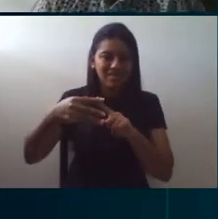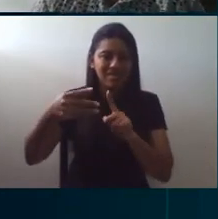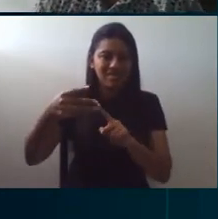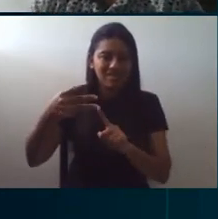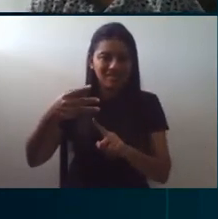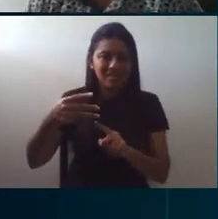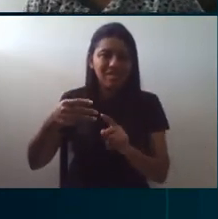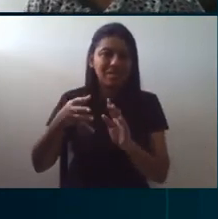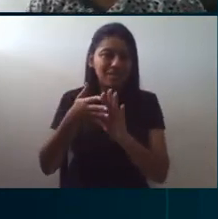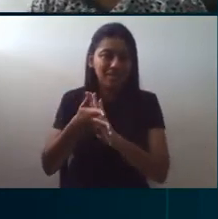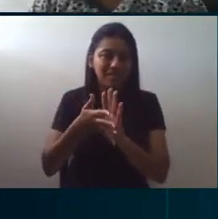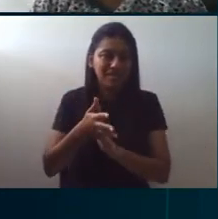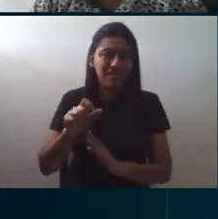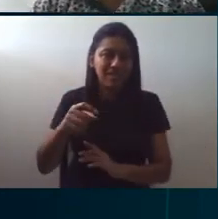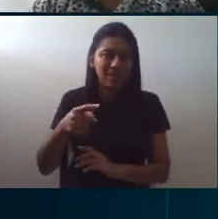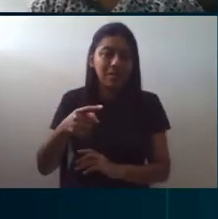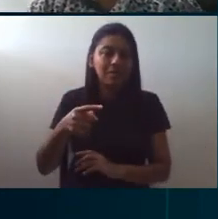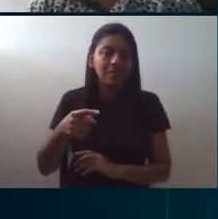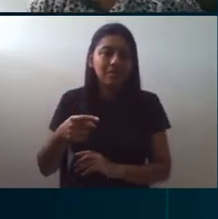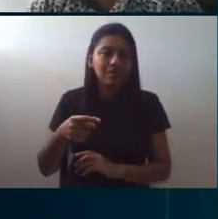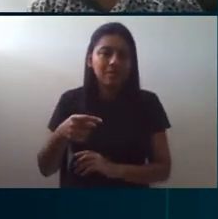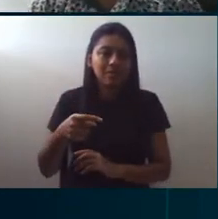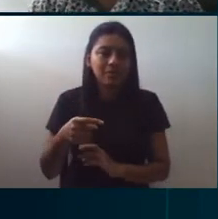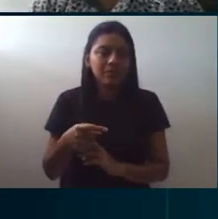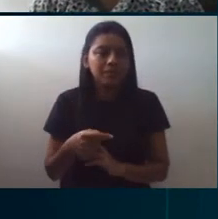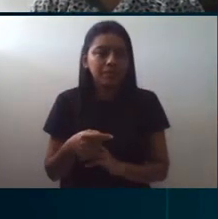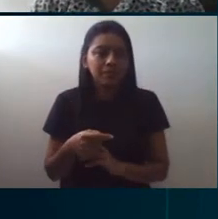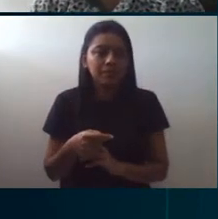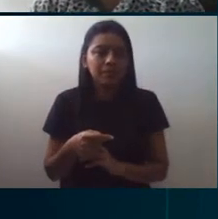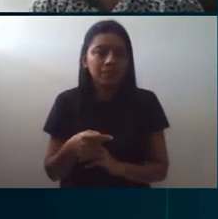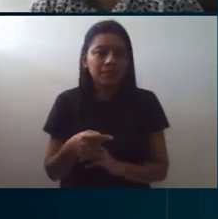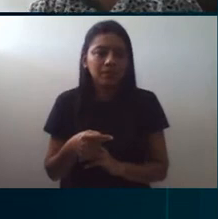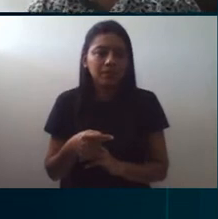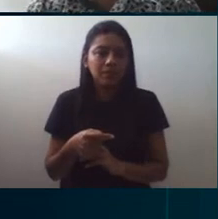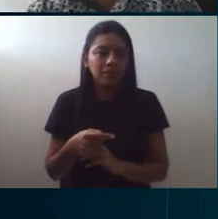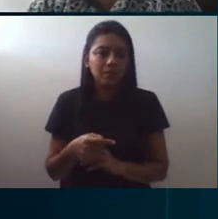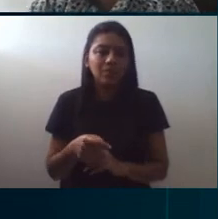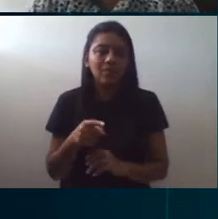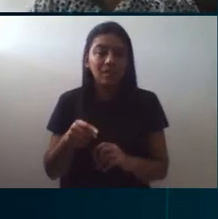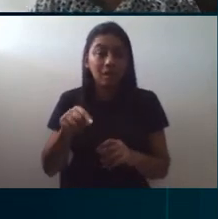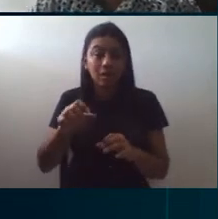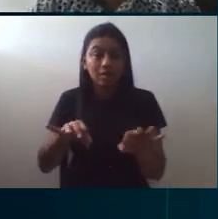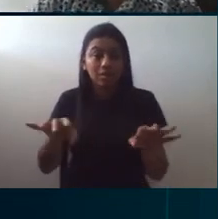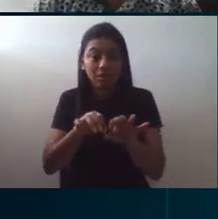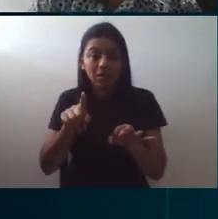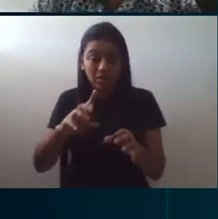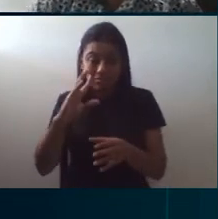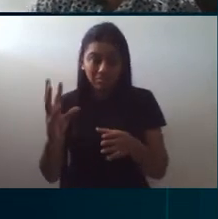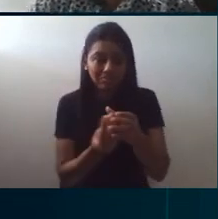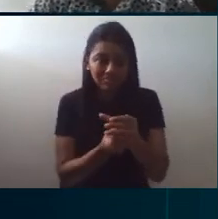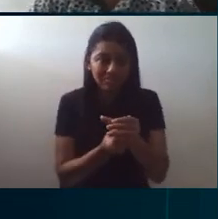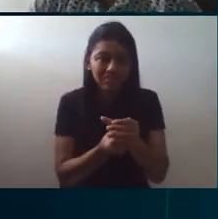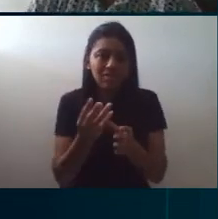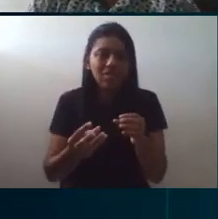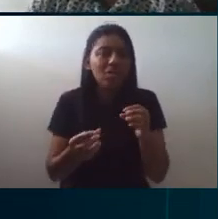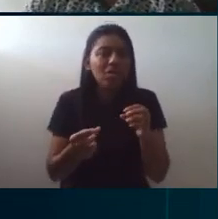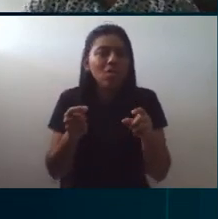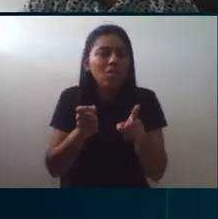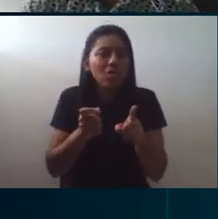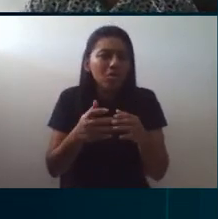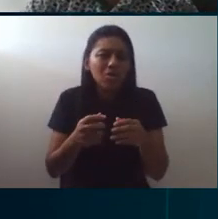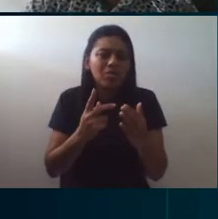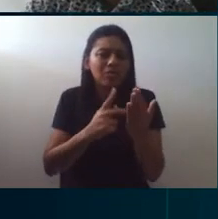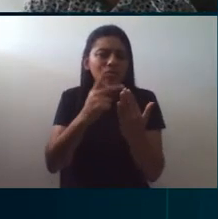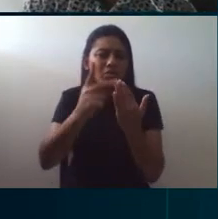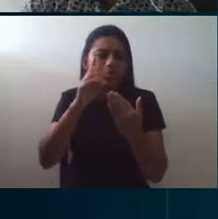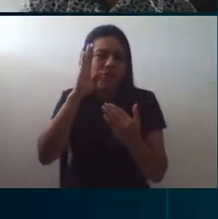PMI, y es ser siempre curioso, liderazgo inclusivo y con un talento a prueba de futuro. Cuando se habla del talento a prueba de futuro, es que el gerente de proyectos tiene que